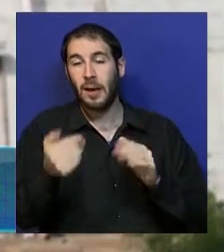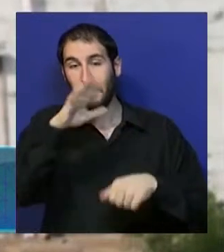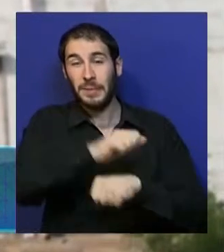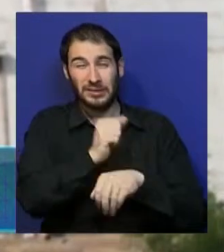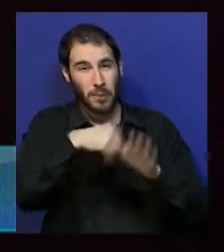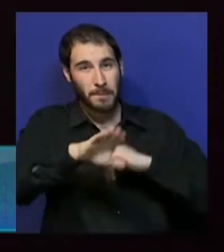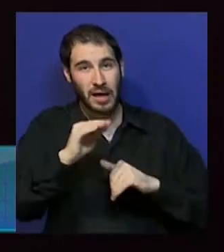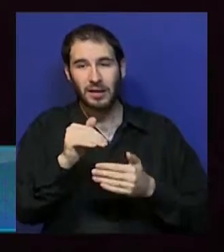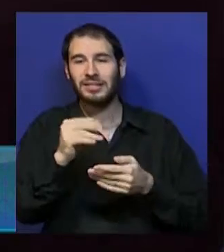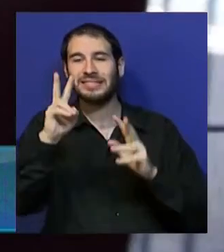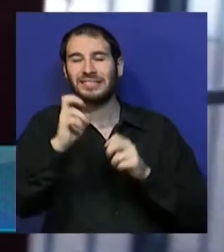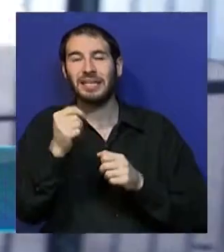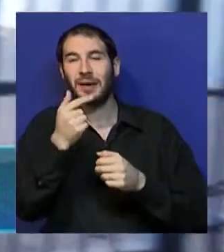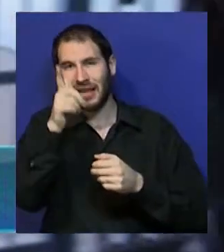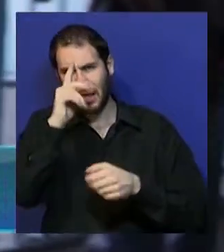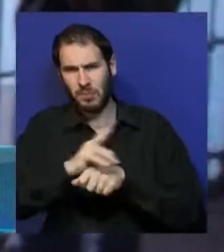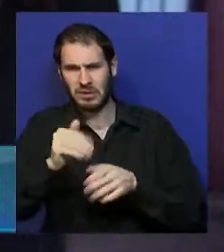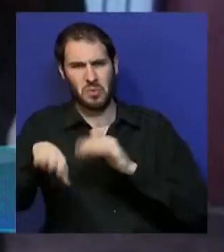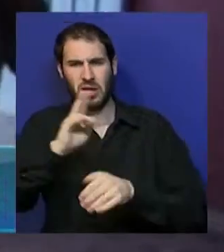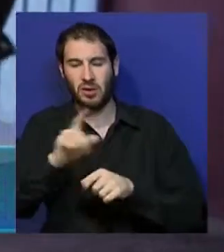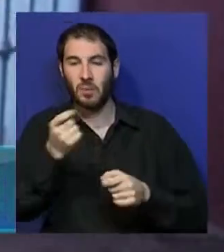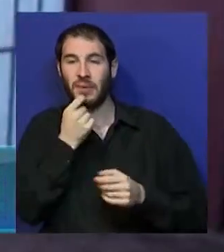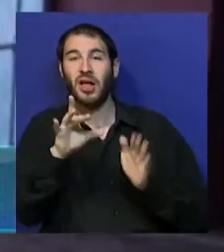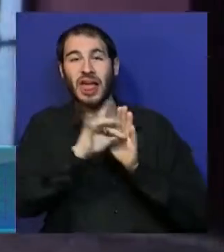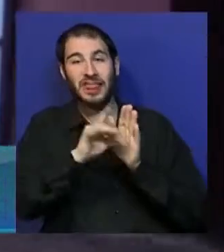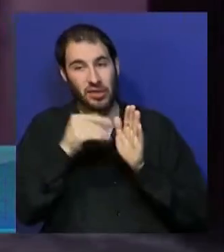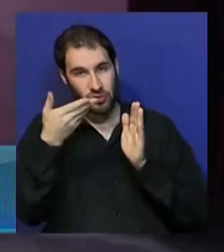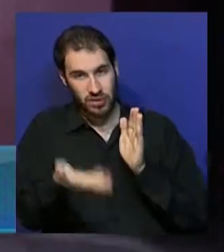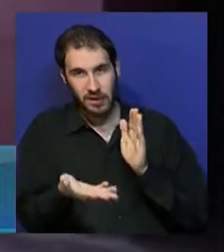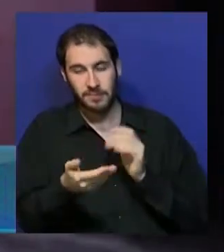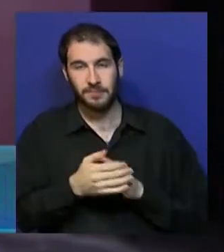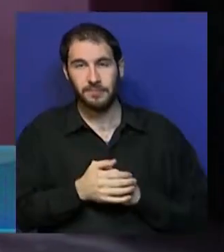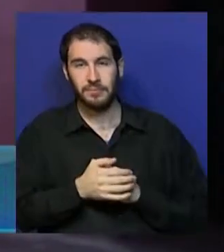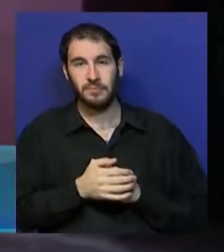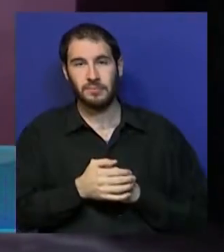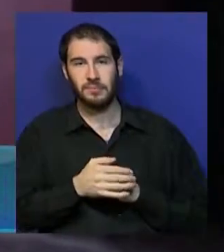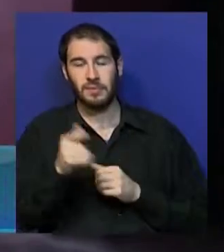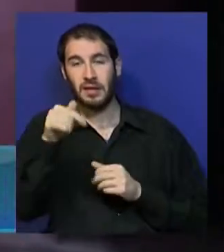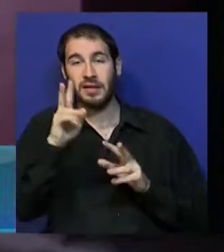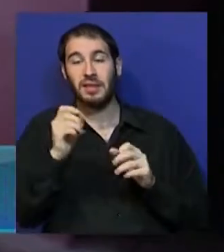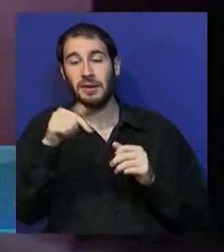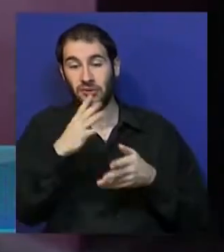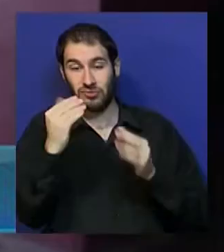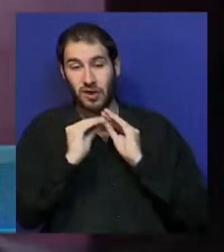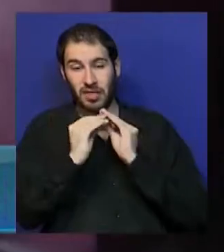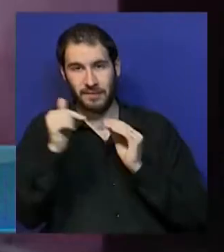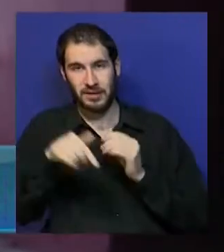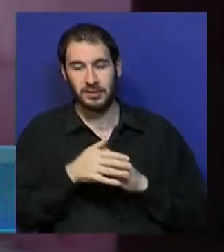presos no resuelve el tema de la seguridad. Les paso como un dato de color que tiene que ver con el tema que estamos